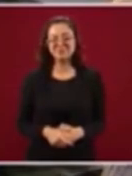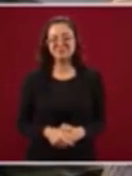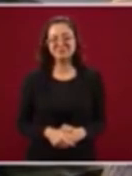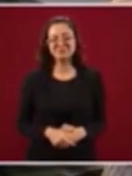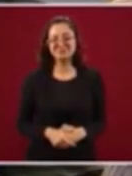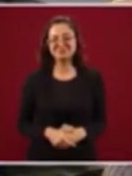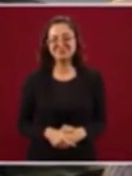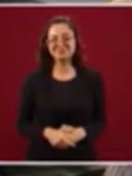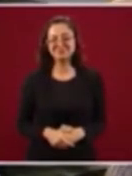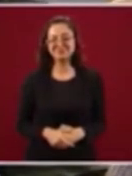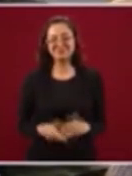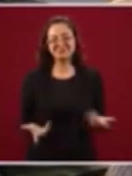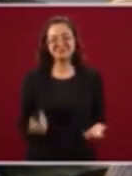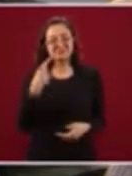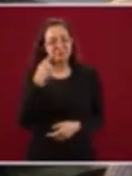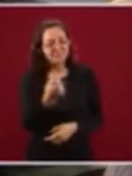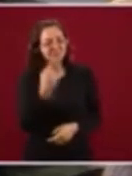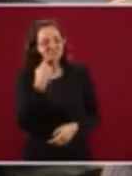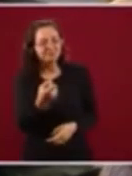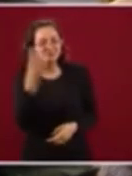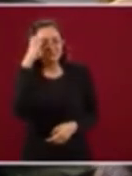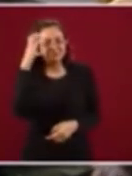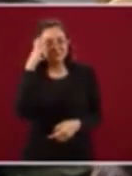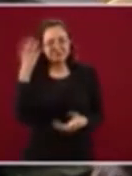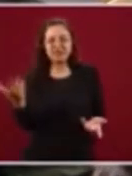Yo les diría, oye, ¿por qué lo compraron?